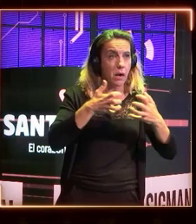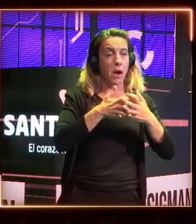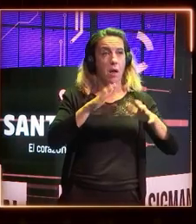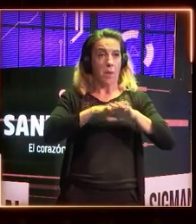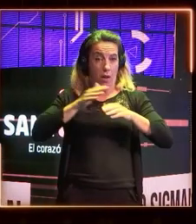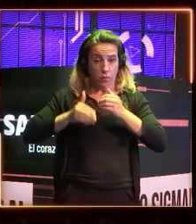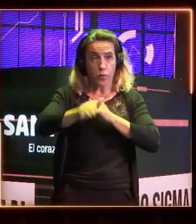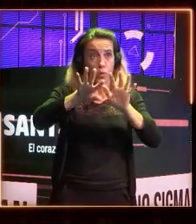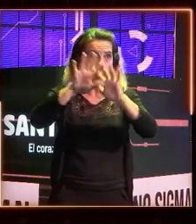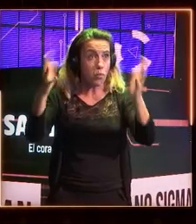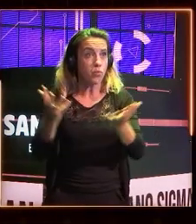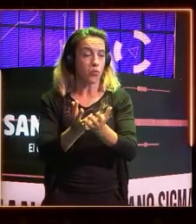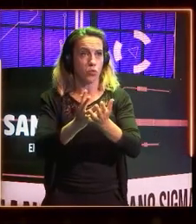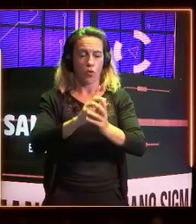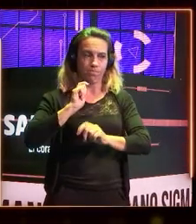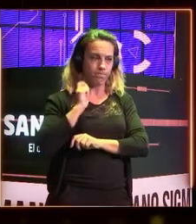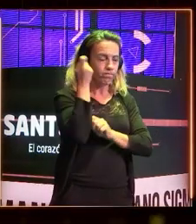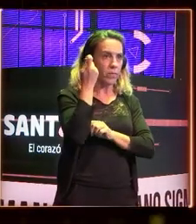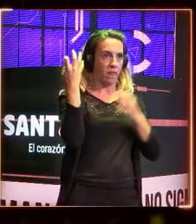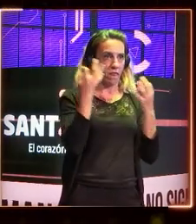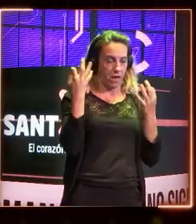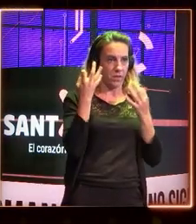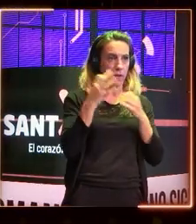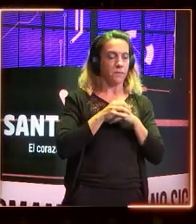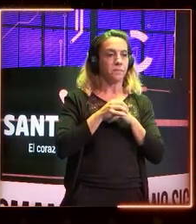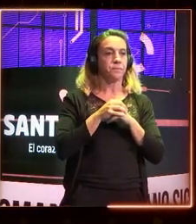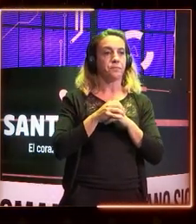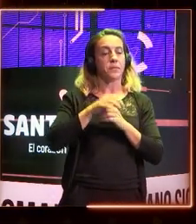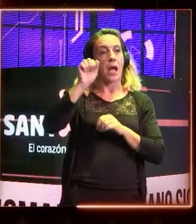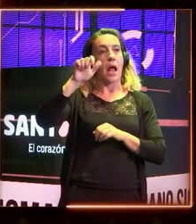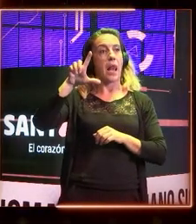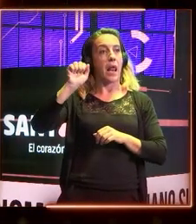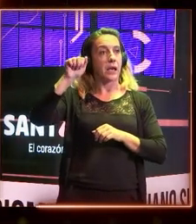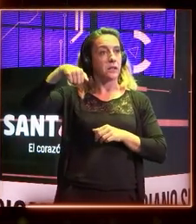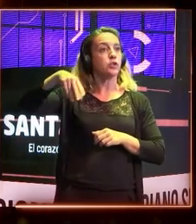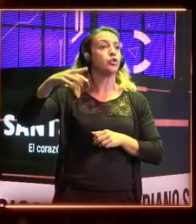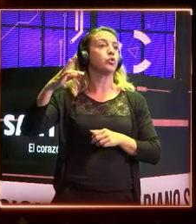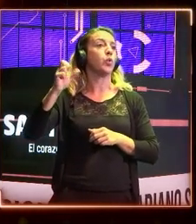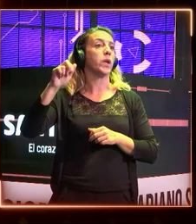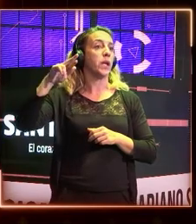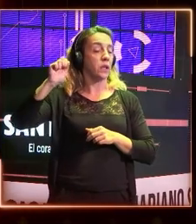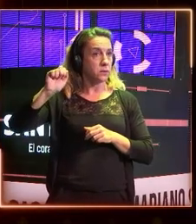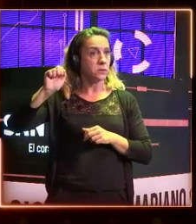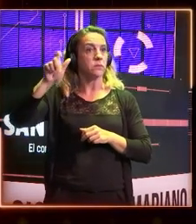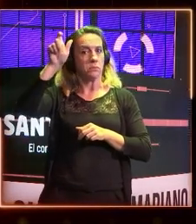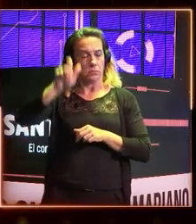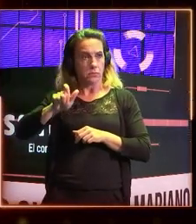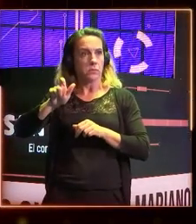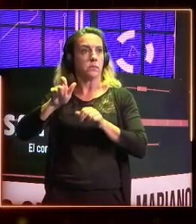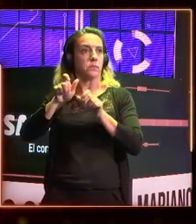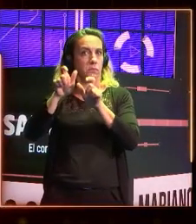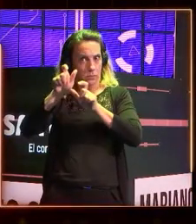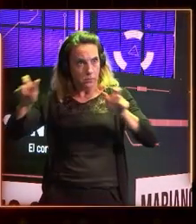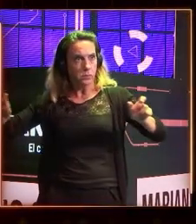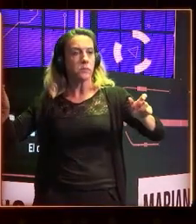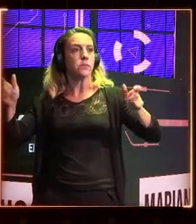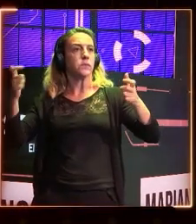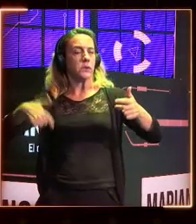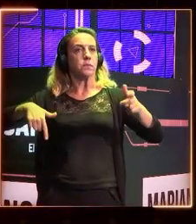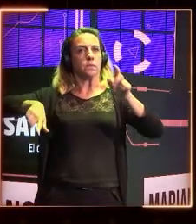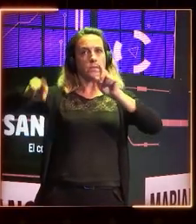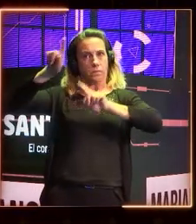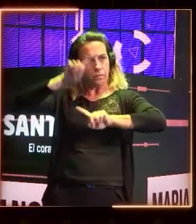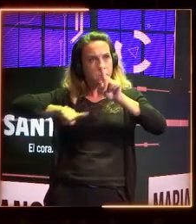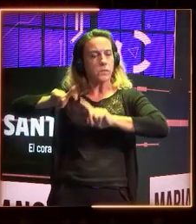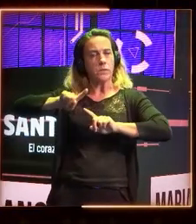descifrarla esta gente con Alan turing el famosísimo Alan turing entre ellos se pone a trabajar ese problema contaban ya con algo que haban